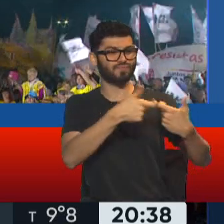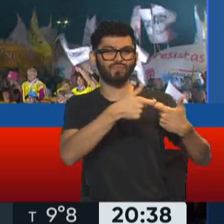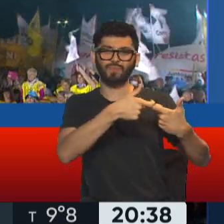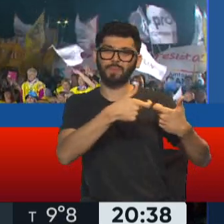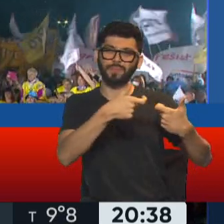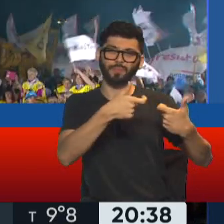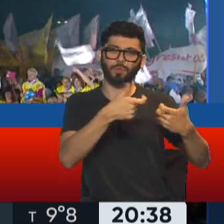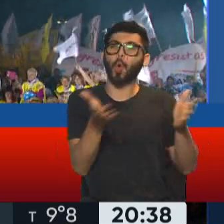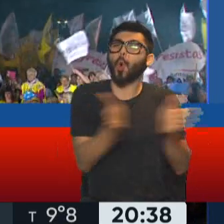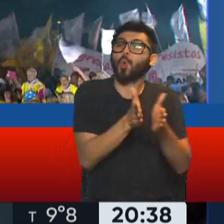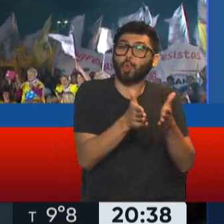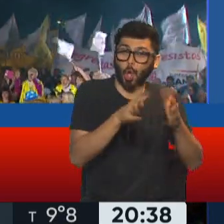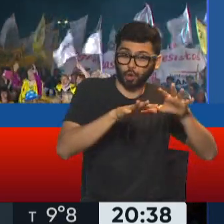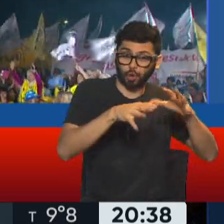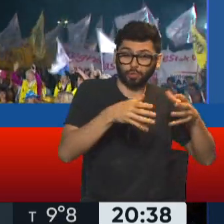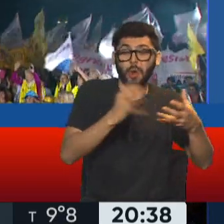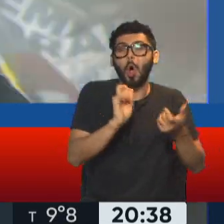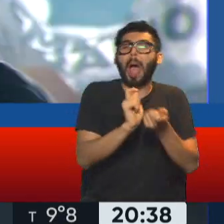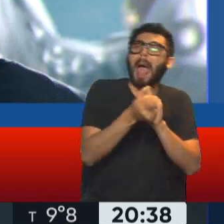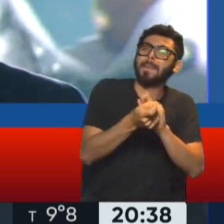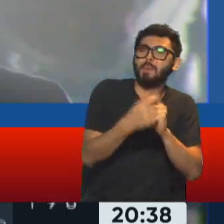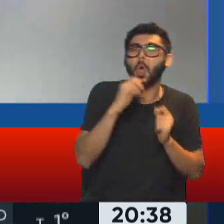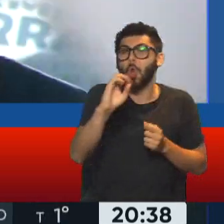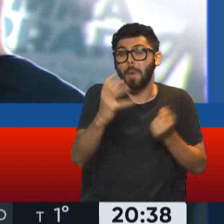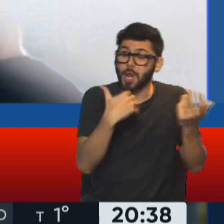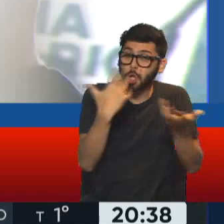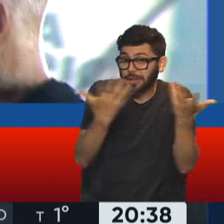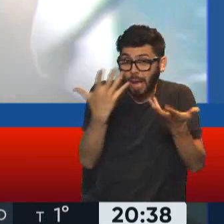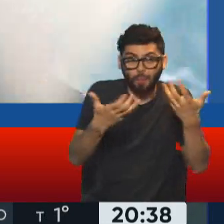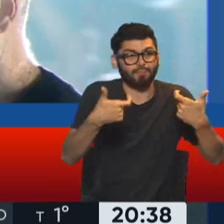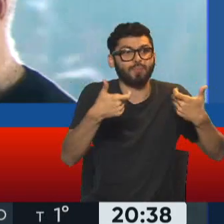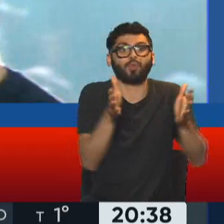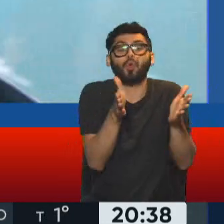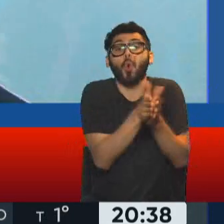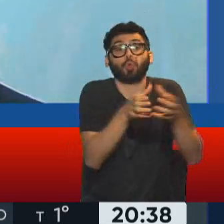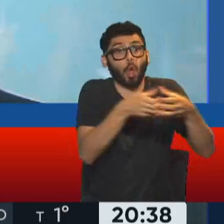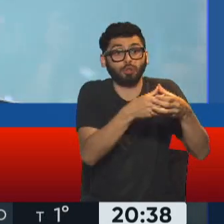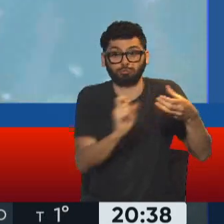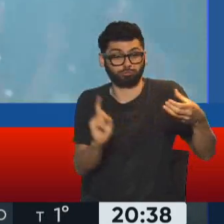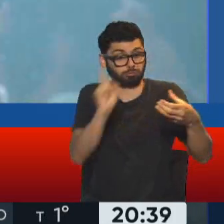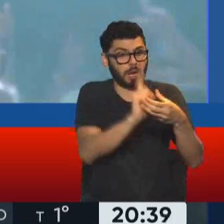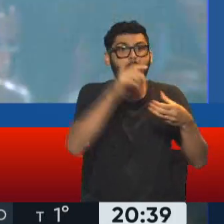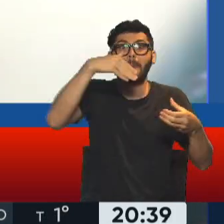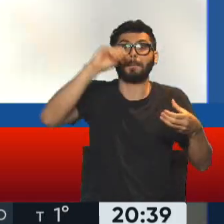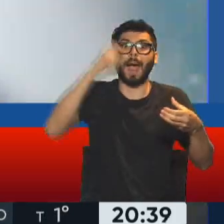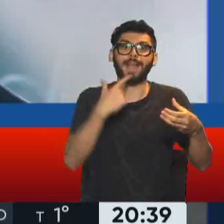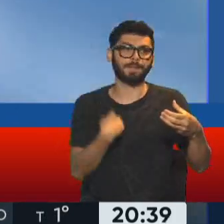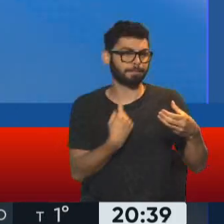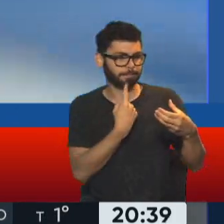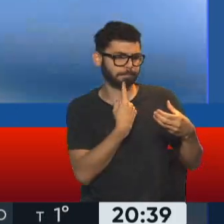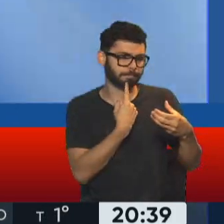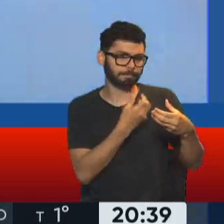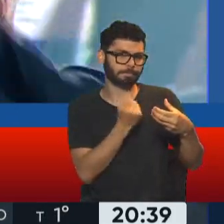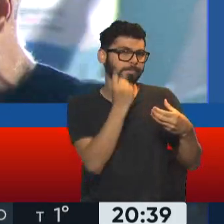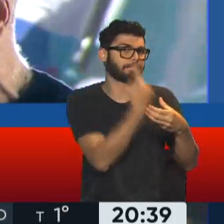de Juntos, o Cambiemos, no se sabe muy bien cómo es, de Juntos desde otro lugar, ¿no? Una especie de